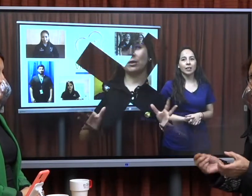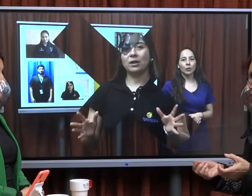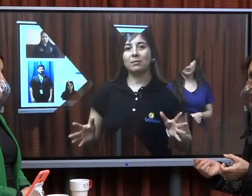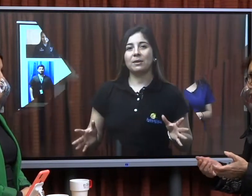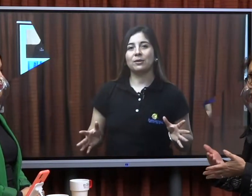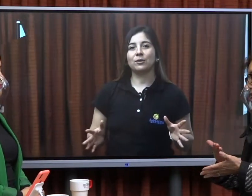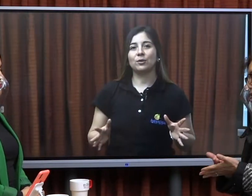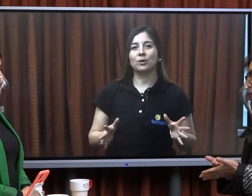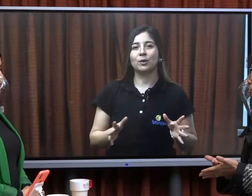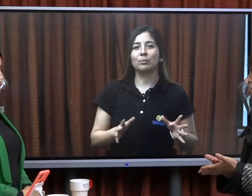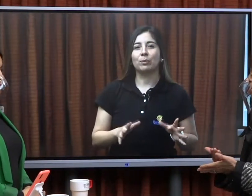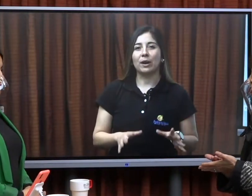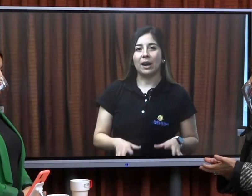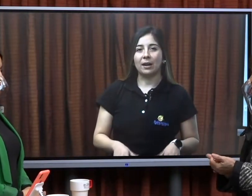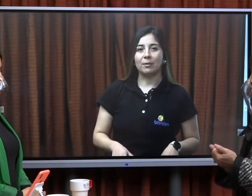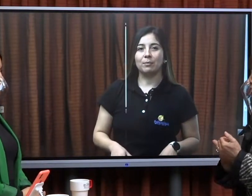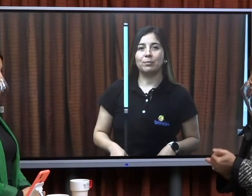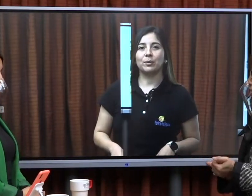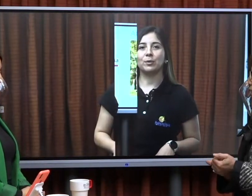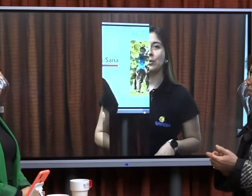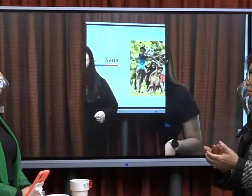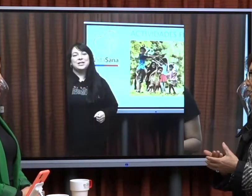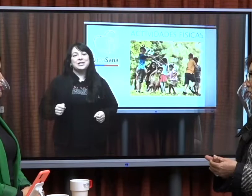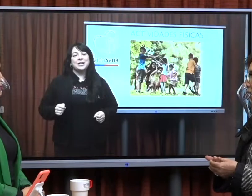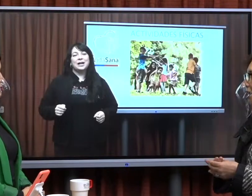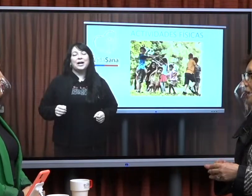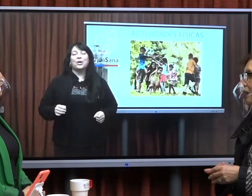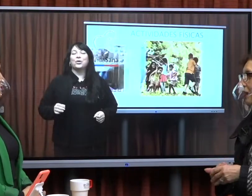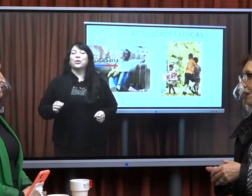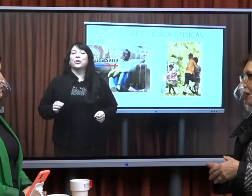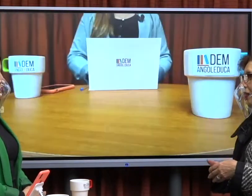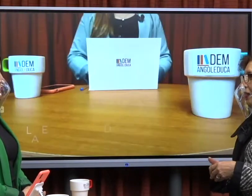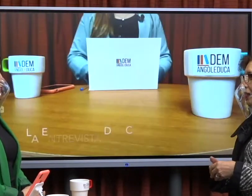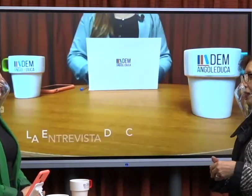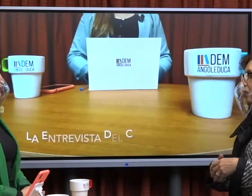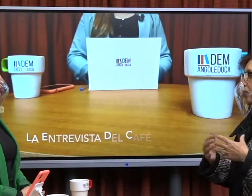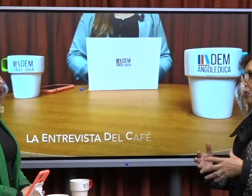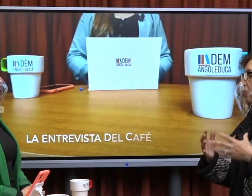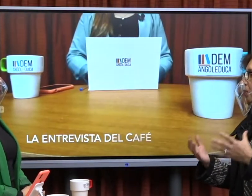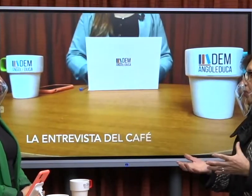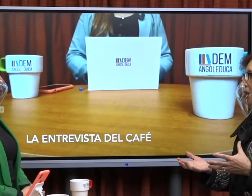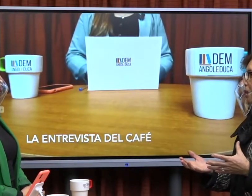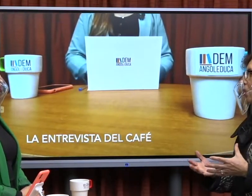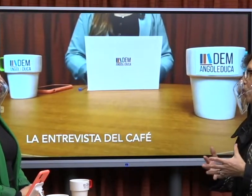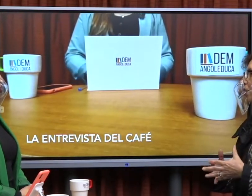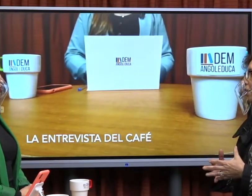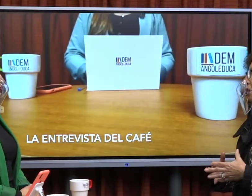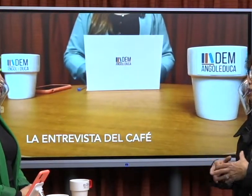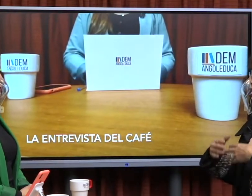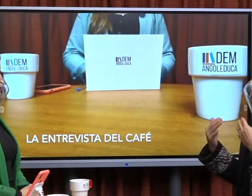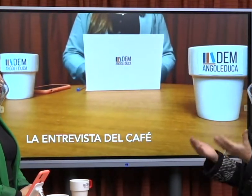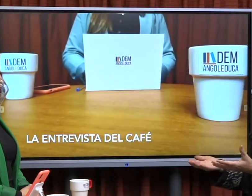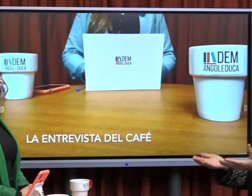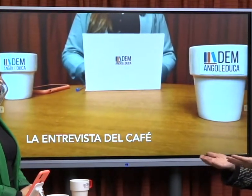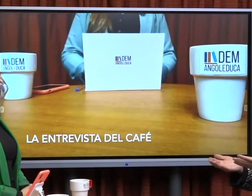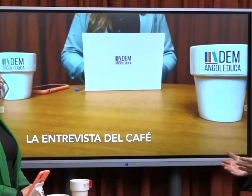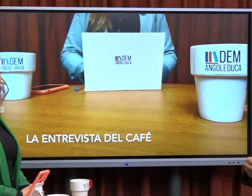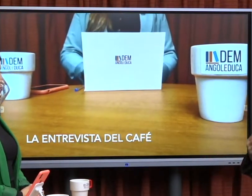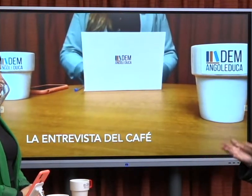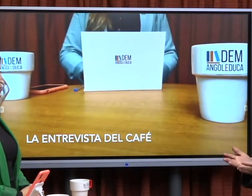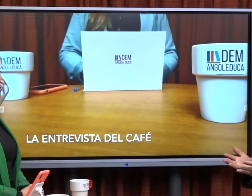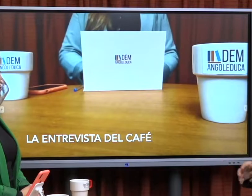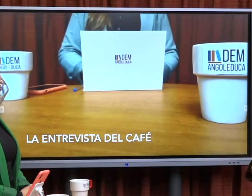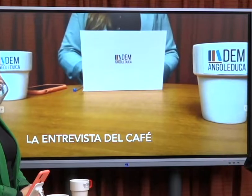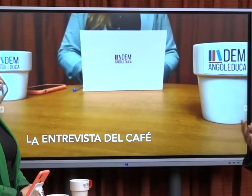Yo creo que siempre es importante agradecer y destacar que todos estos programas cuentan con el respaldo,